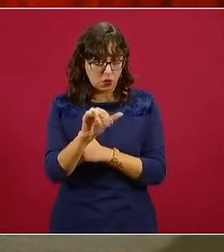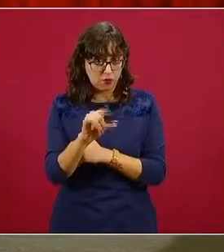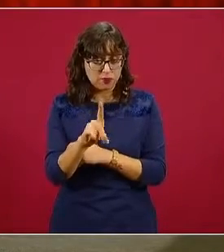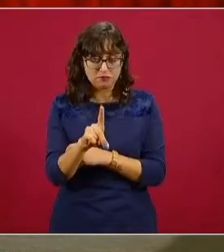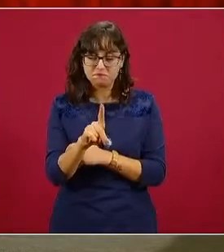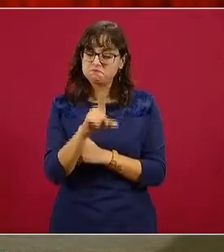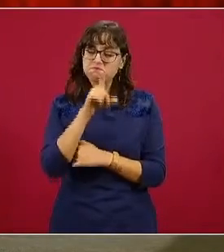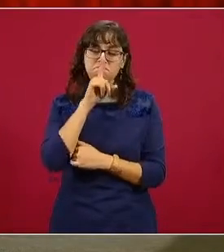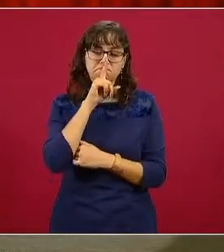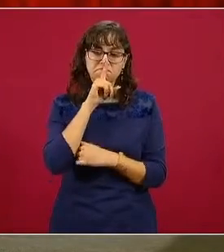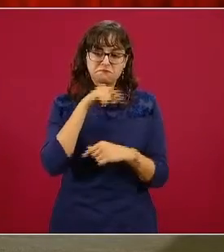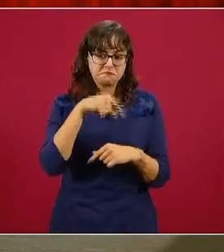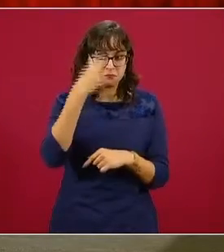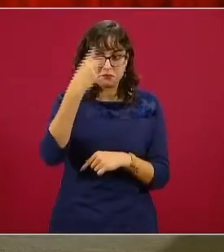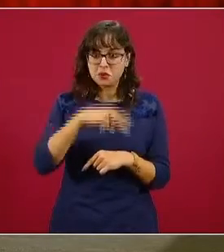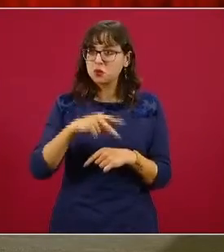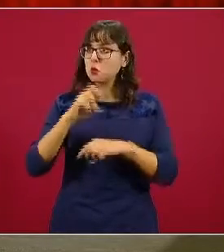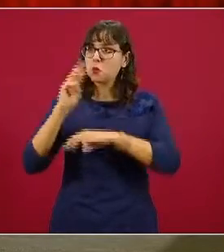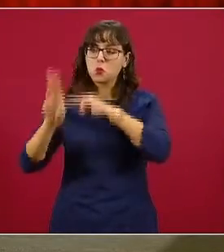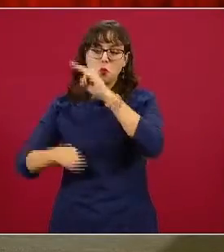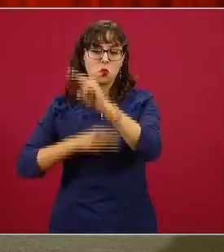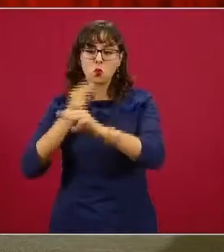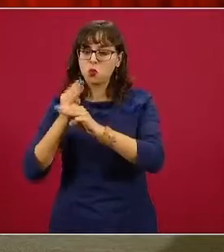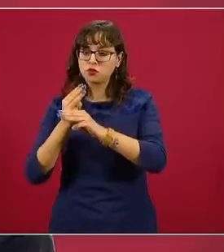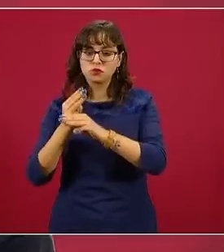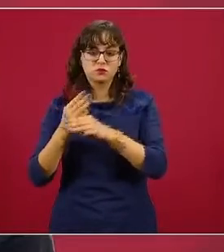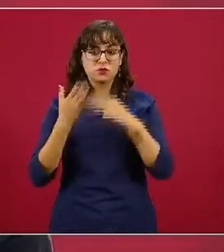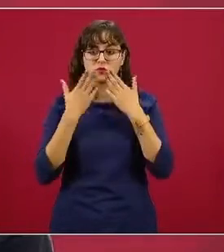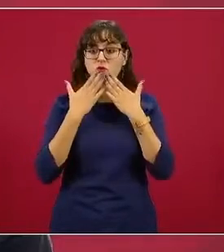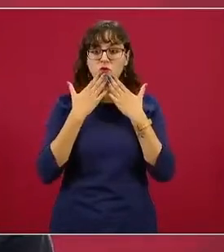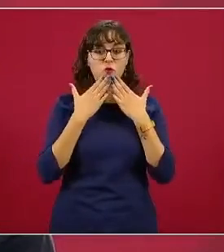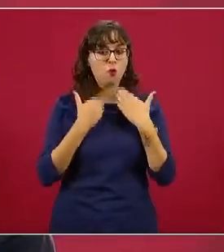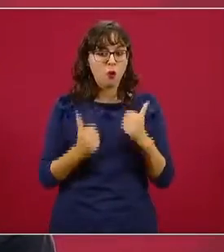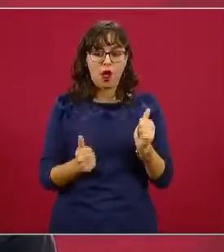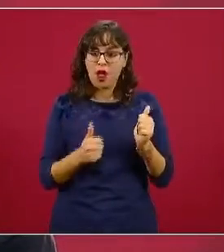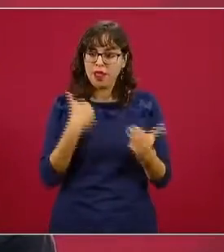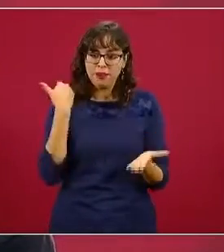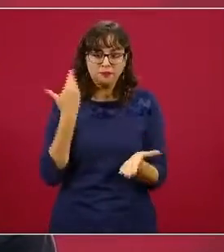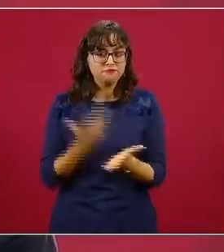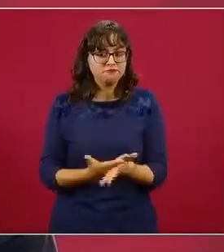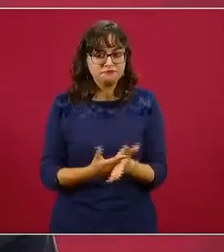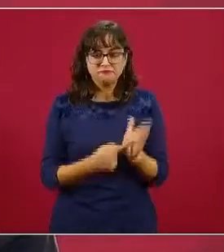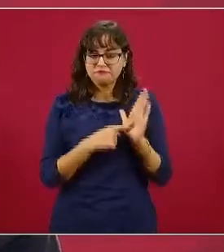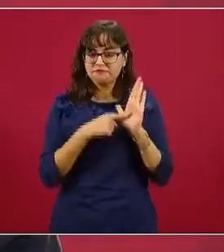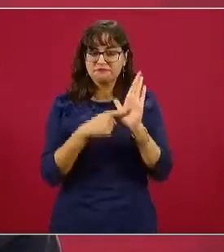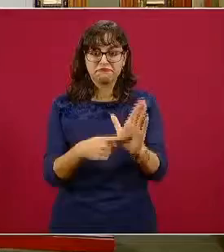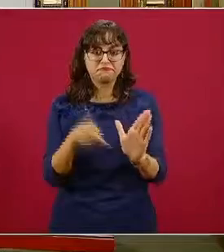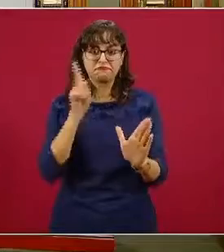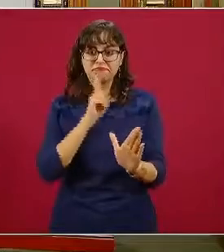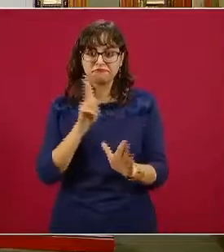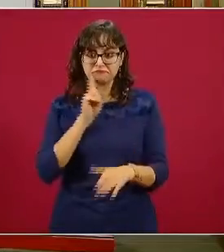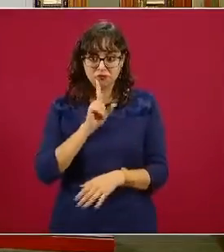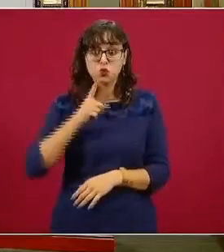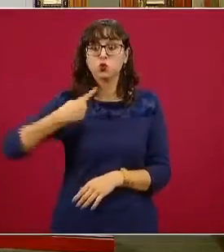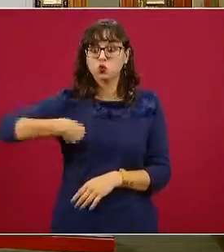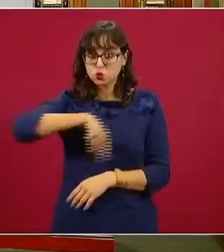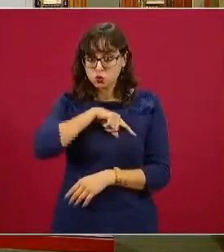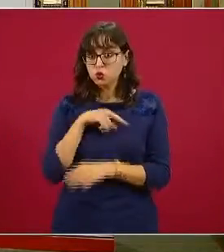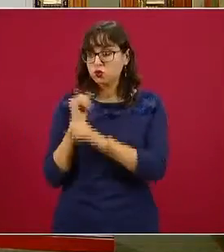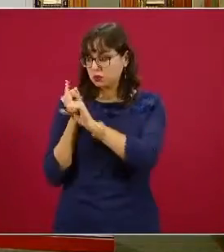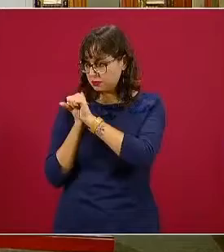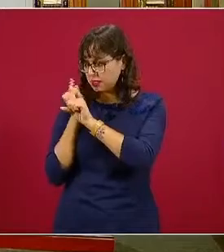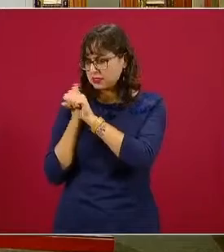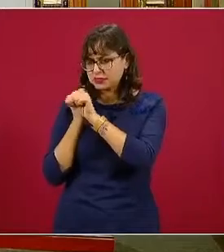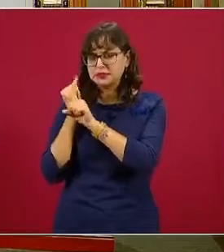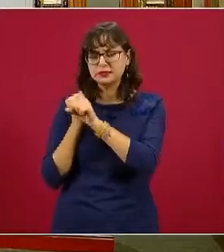COVID-19, ni en México ni en el mundo. No hay ninguna evidencia científica disponible, la hemos buscado intencionalmente en la